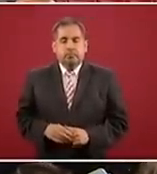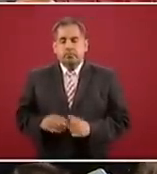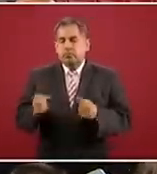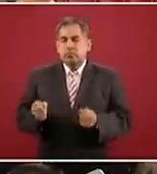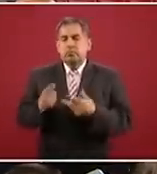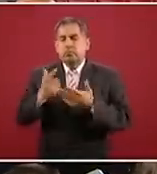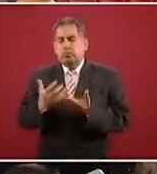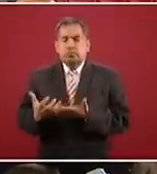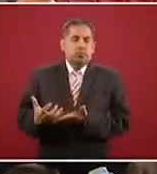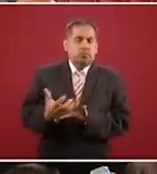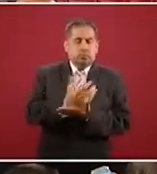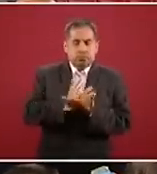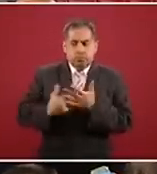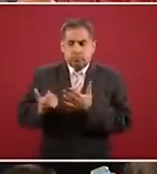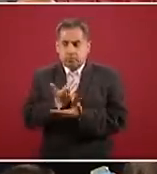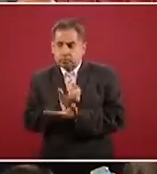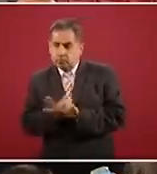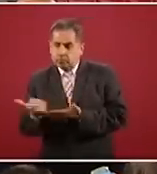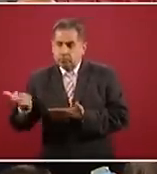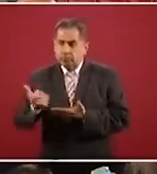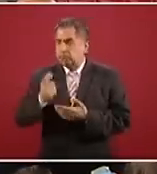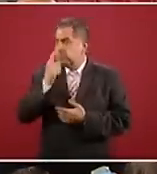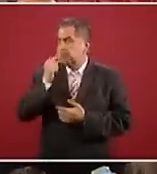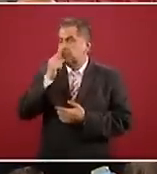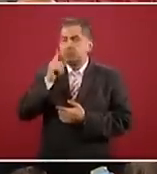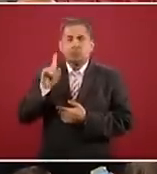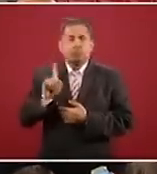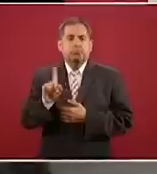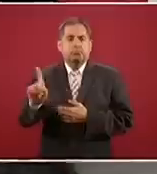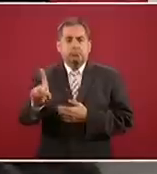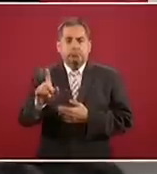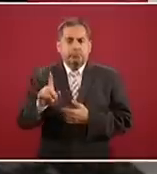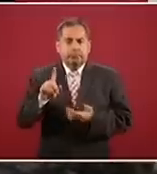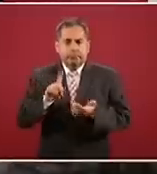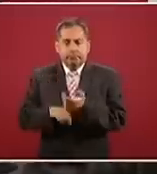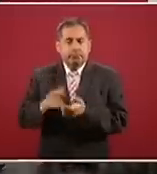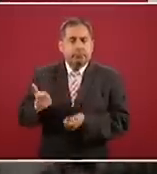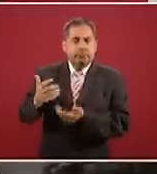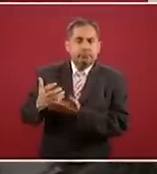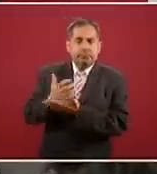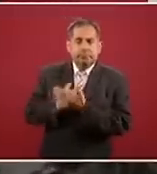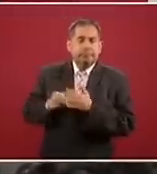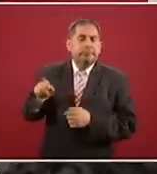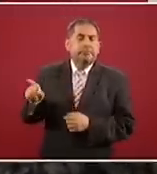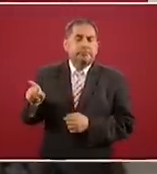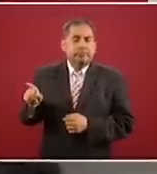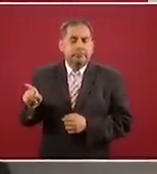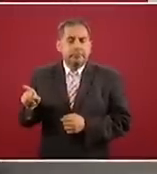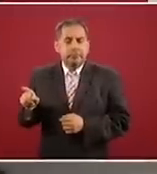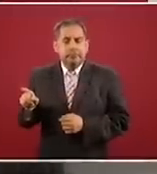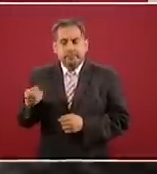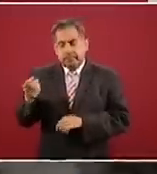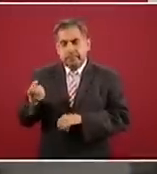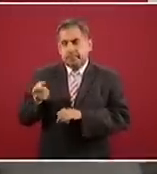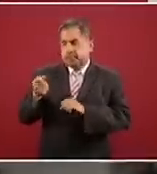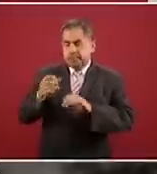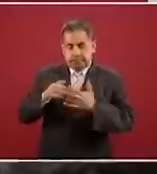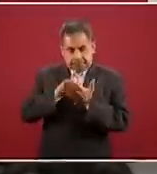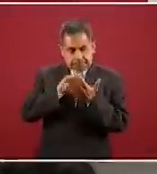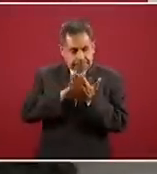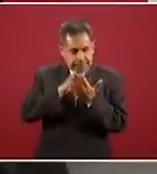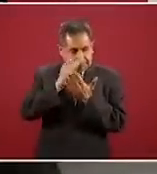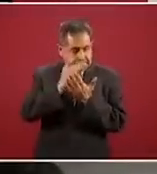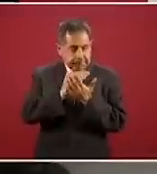¿Cuánto gana un policía operativo? Es las cifras que tenemos registradas en el